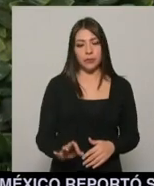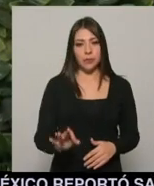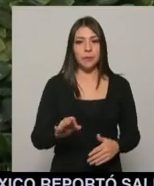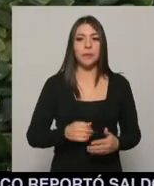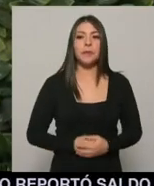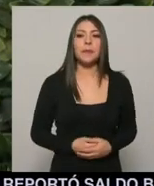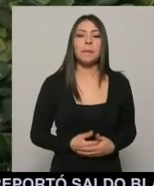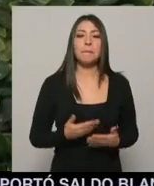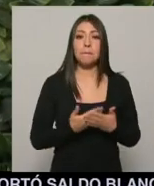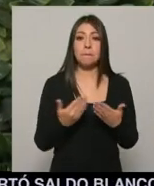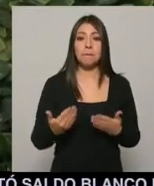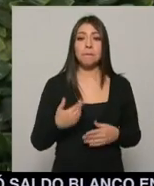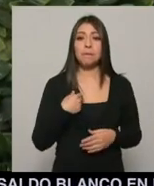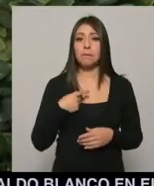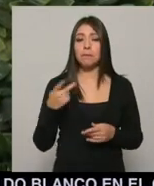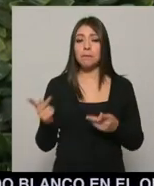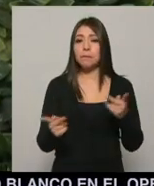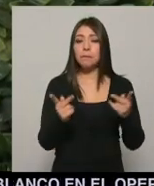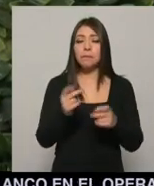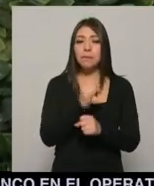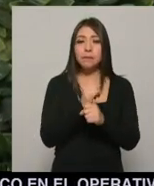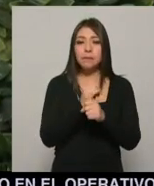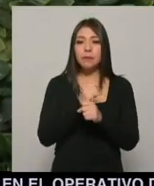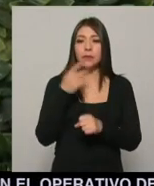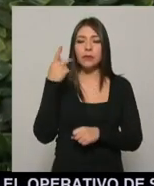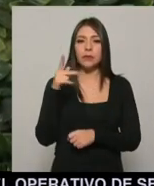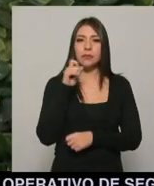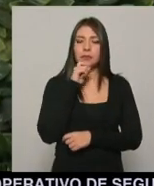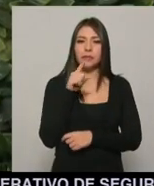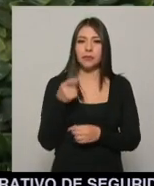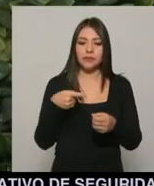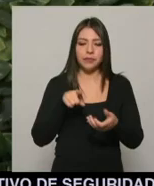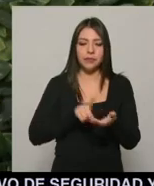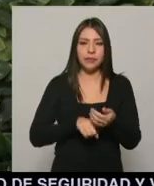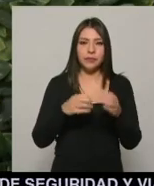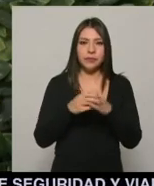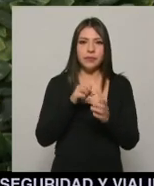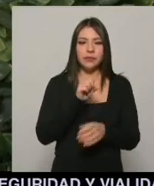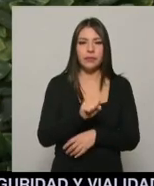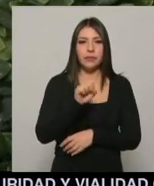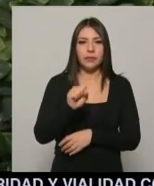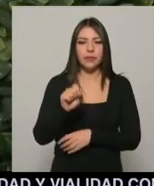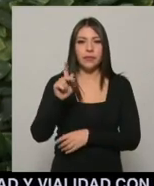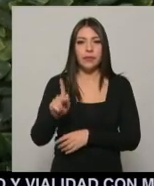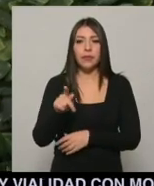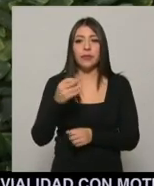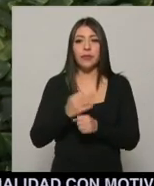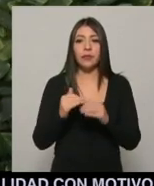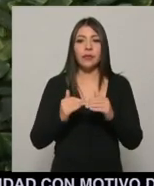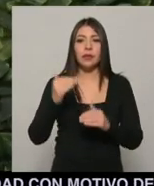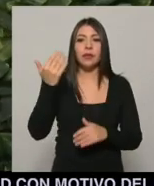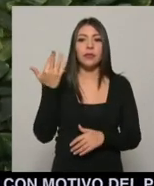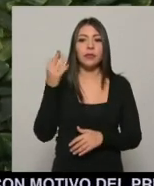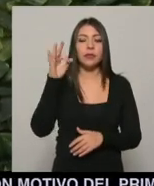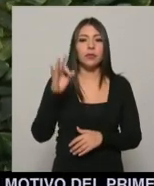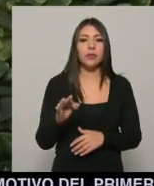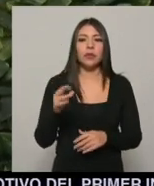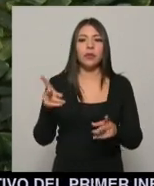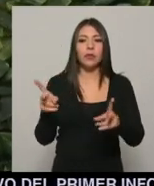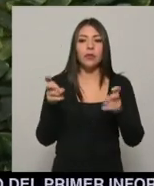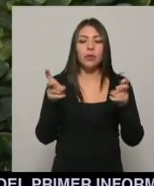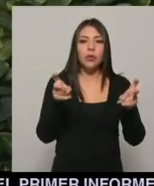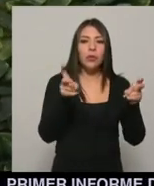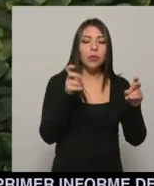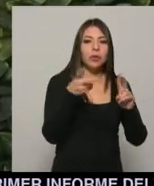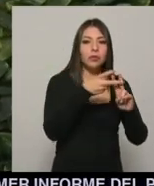puedo decir, con datos del secretario ejecutivo del Sistema de Seguridad Pública, han aumentado 150% las denuncias por robo y